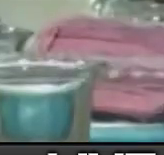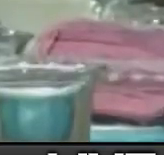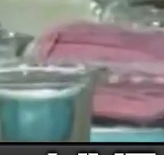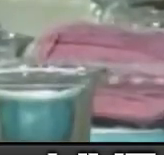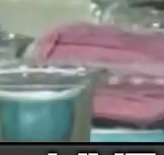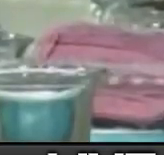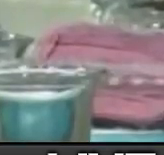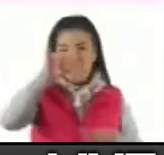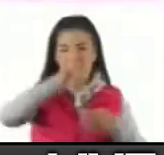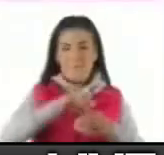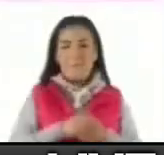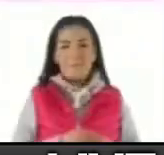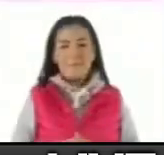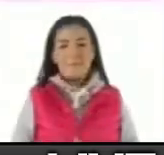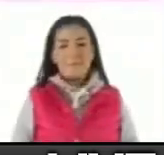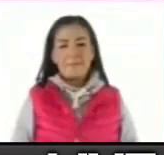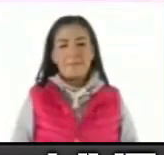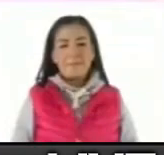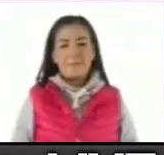Ahí.